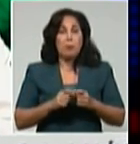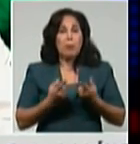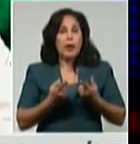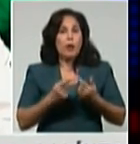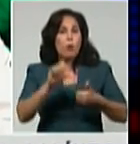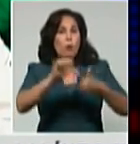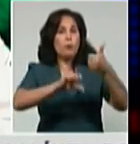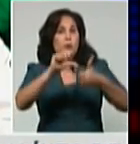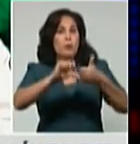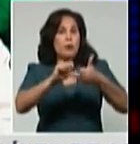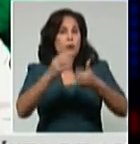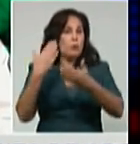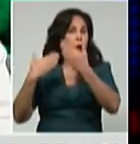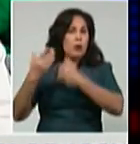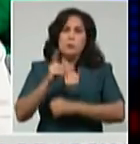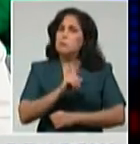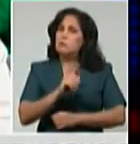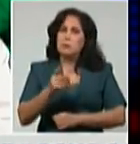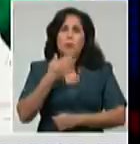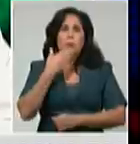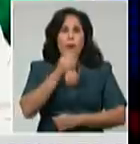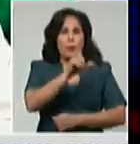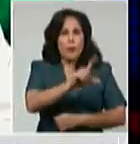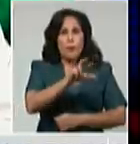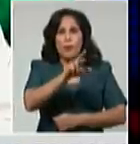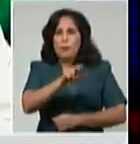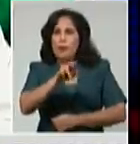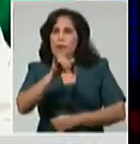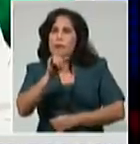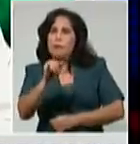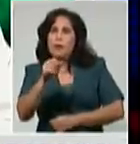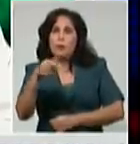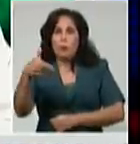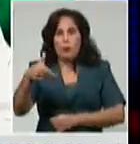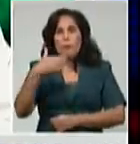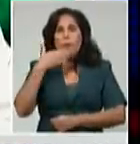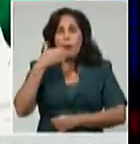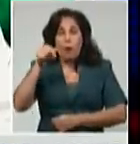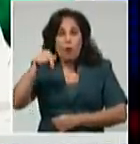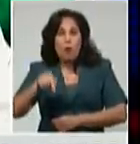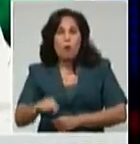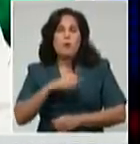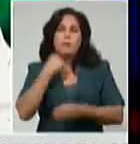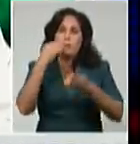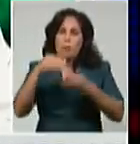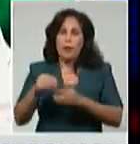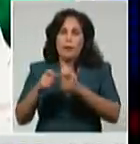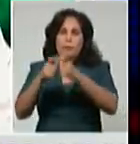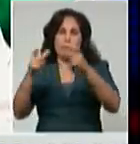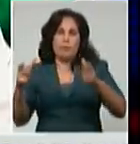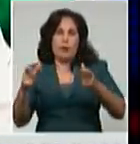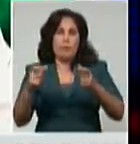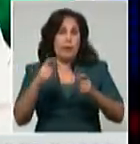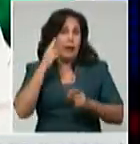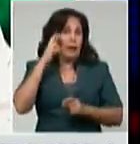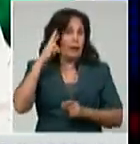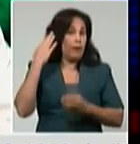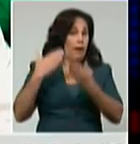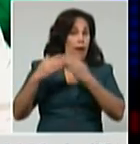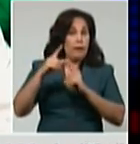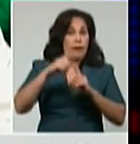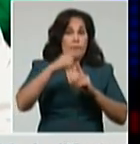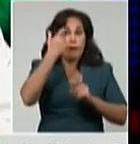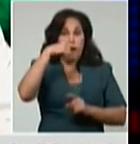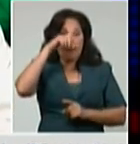habíamos tenido. Incluso lo dijimos ahí cuando analizamos las tasas de